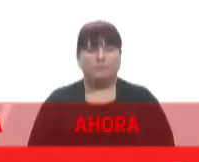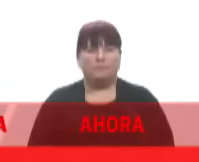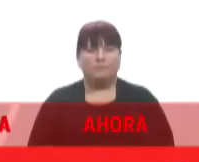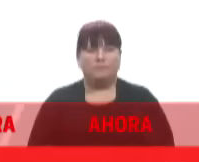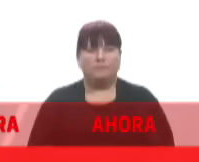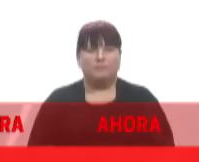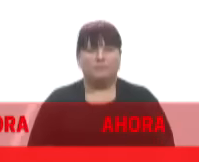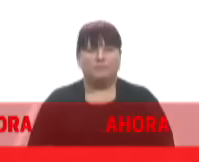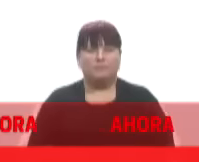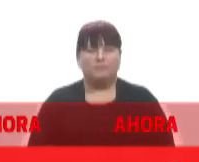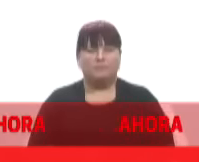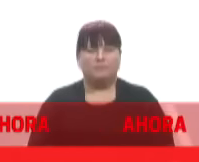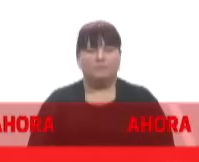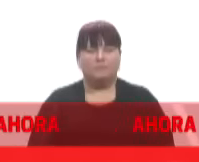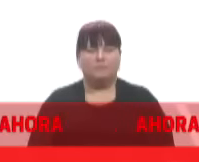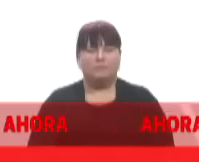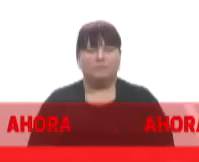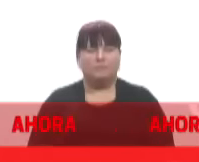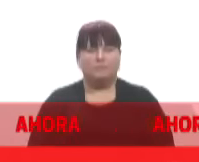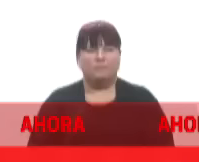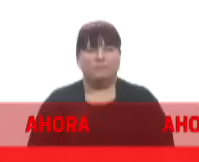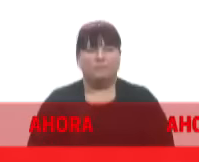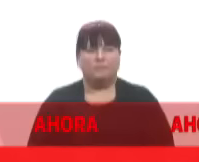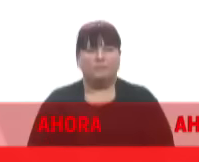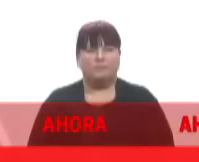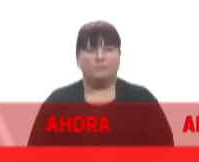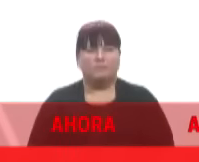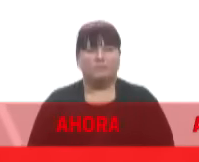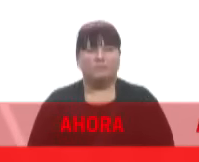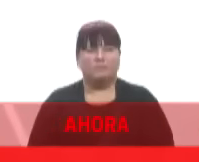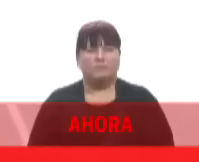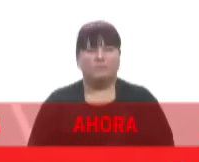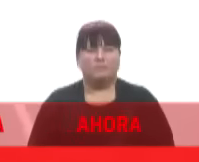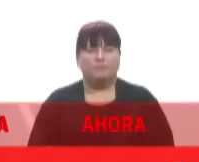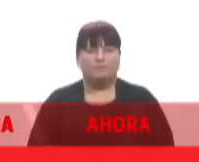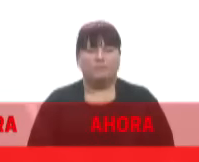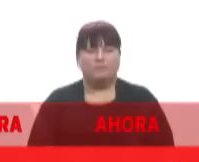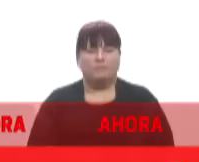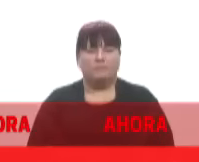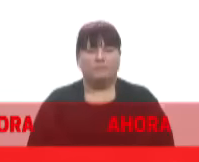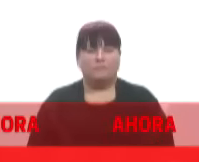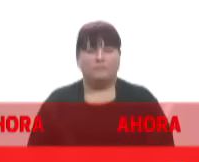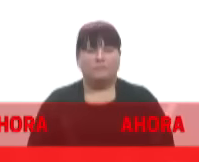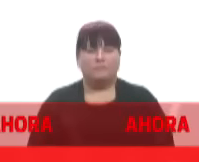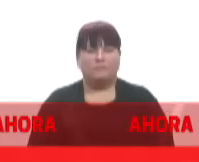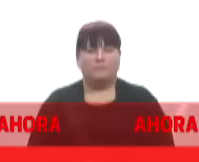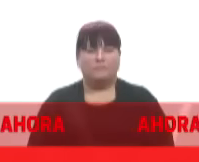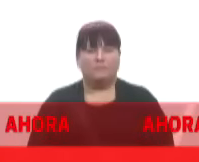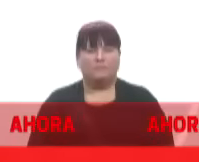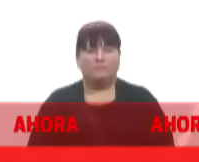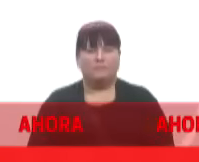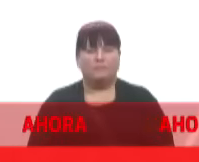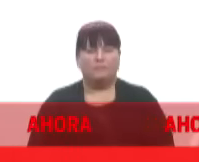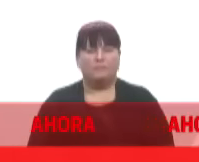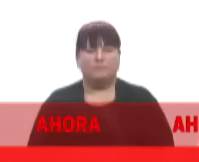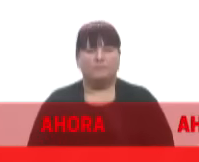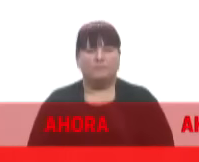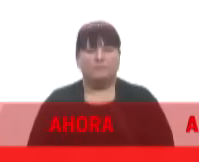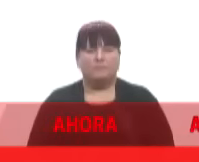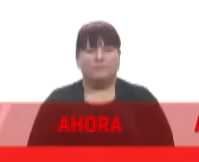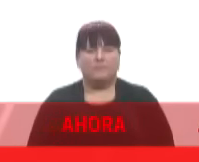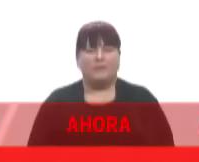no tiene por qué conocer cuál es el reglamento del Senado, bueno, finalmente está todo el